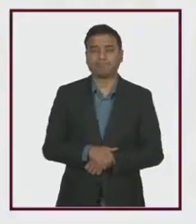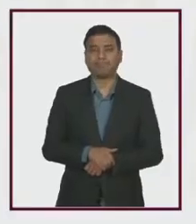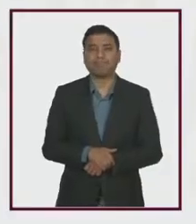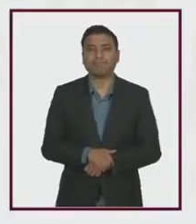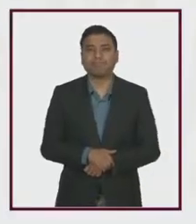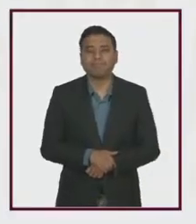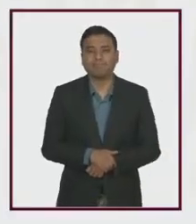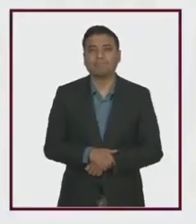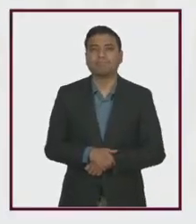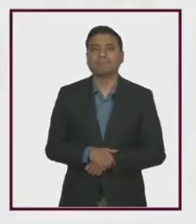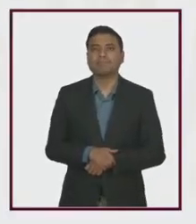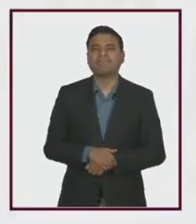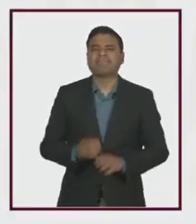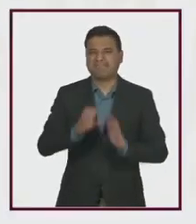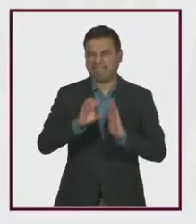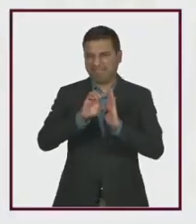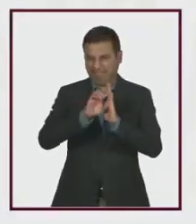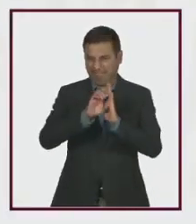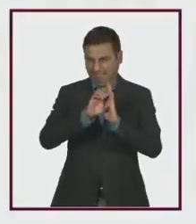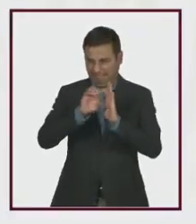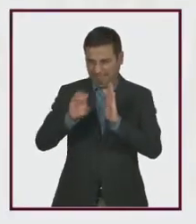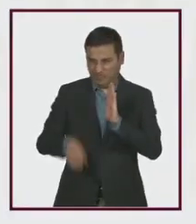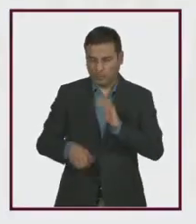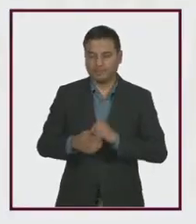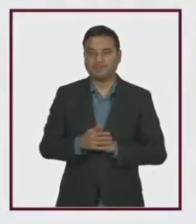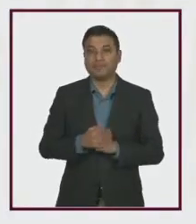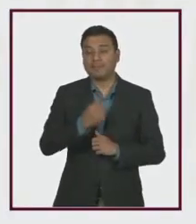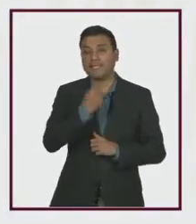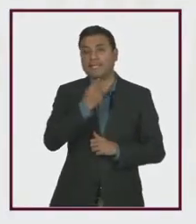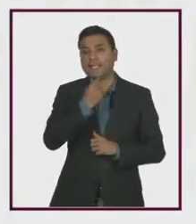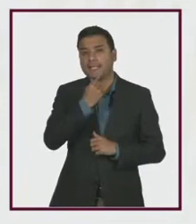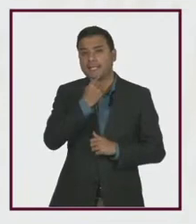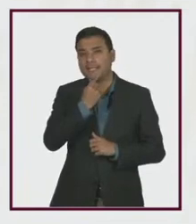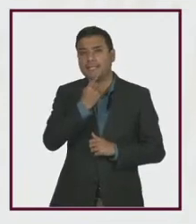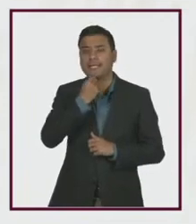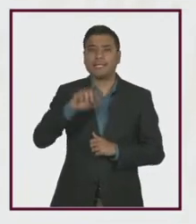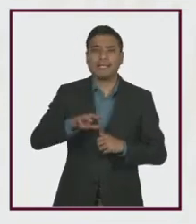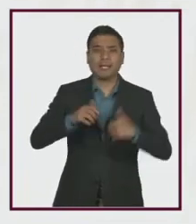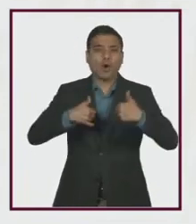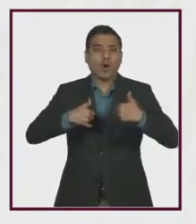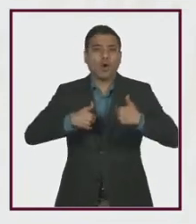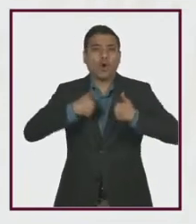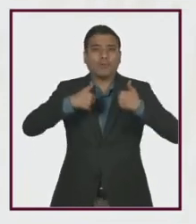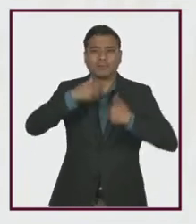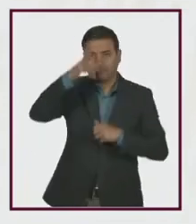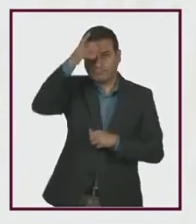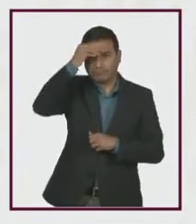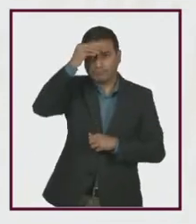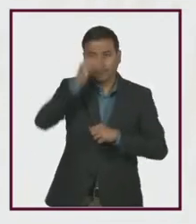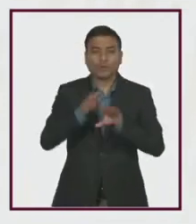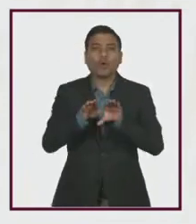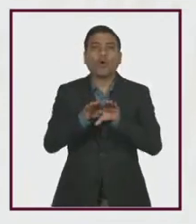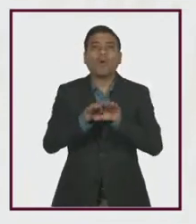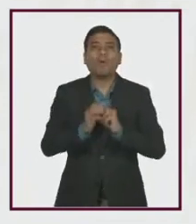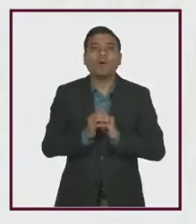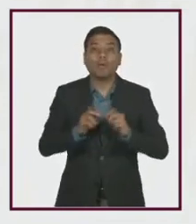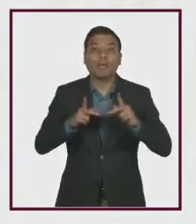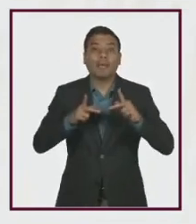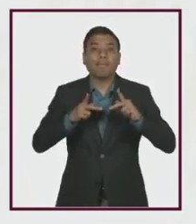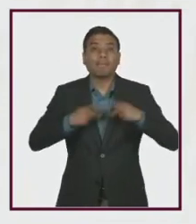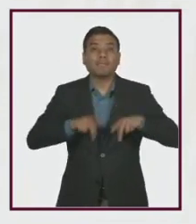Empecemos poniendo el ejemplo. Niñas, niños y adolescentes aprenden más de lo que hacemos que de lo que decimos. Y